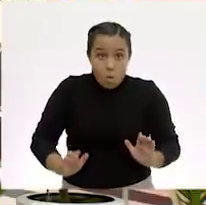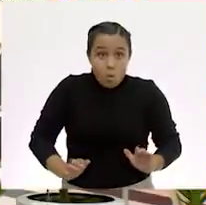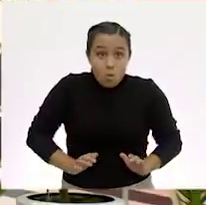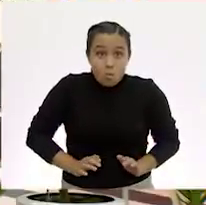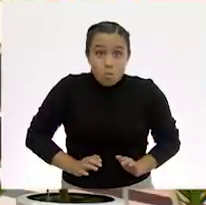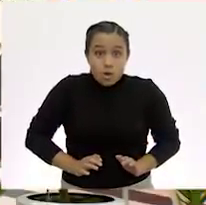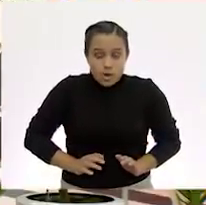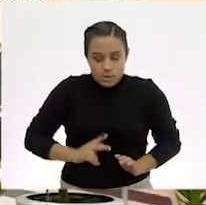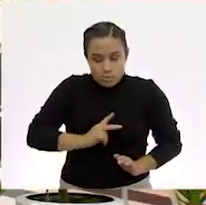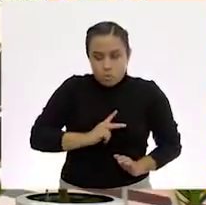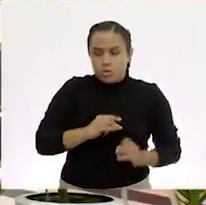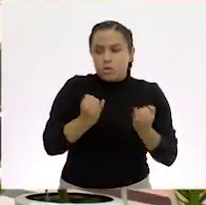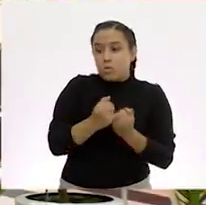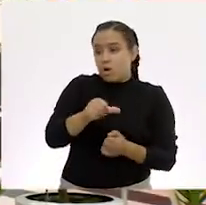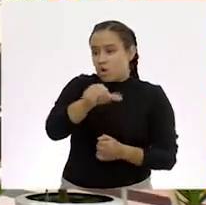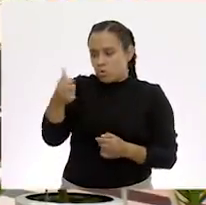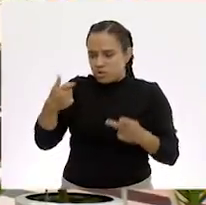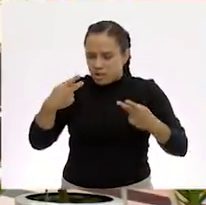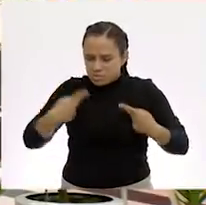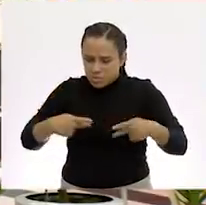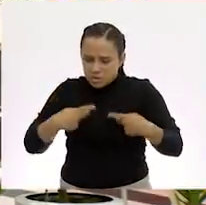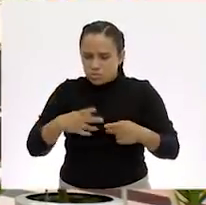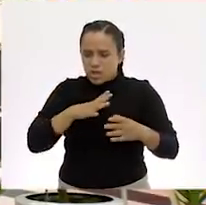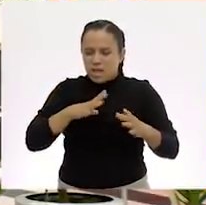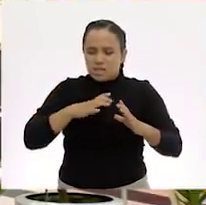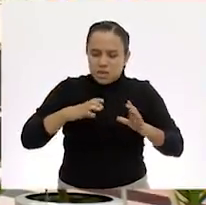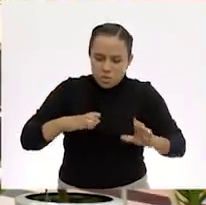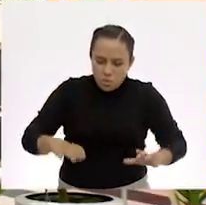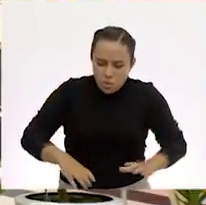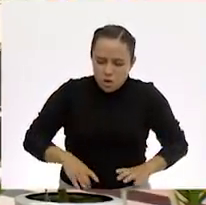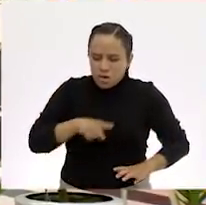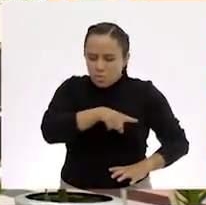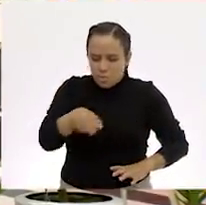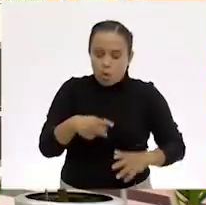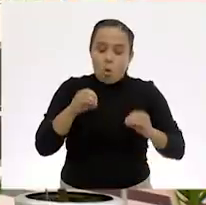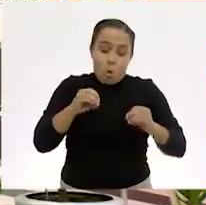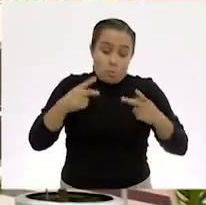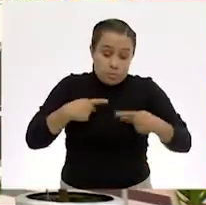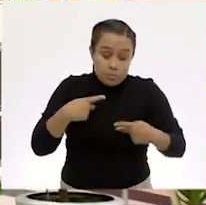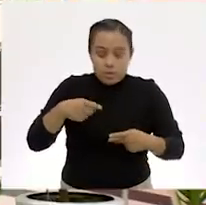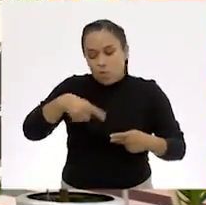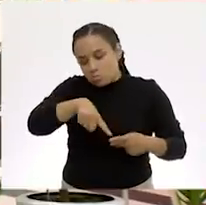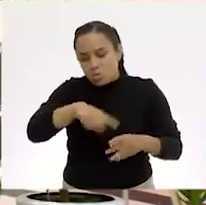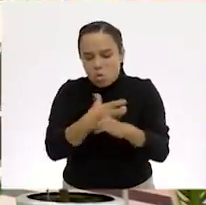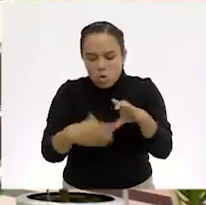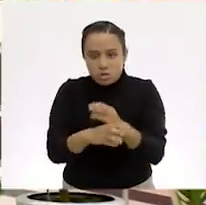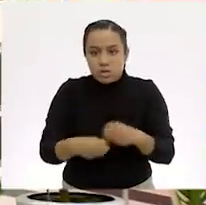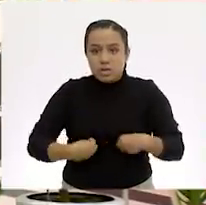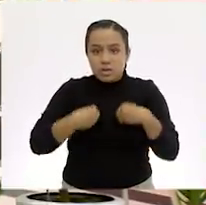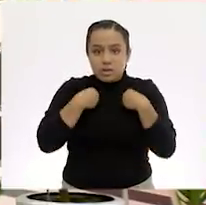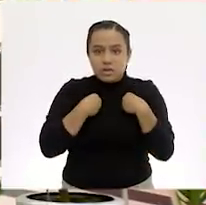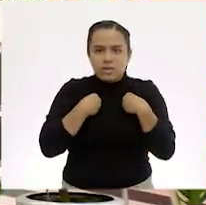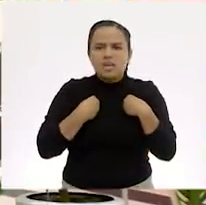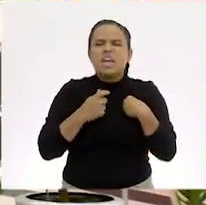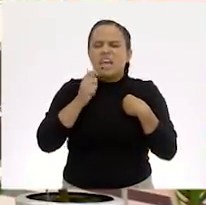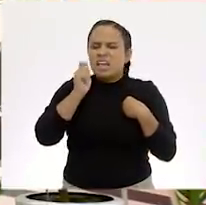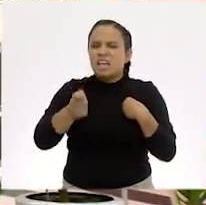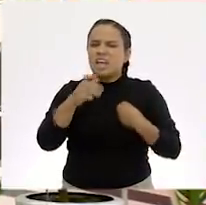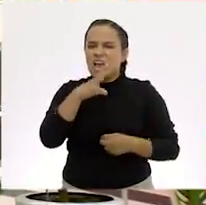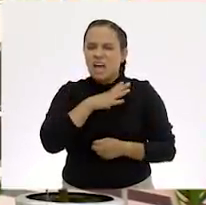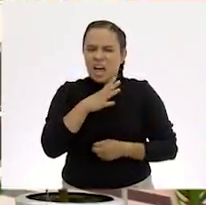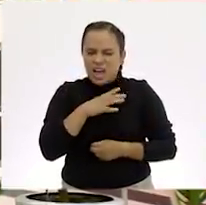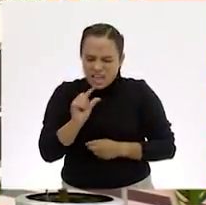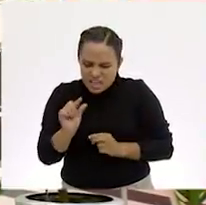el cuerpo de los otros seres vivos está conformado por unas